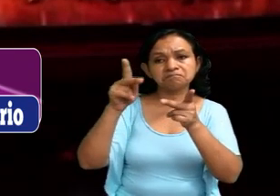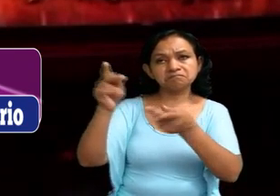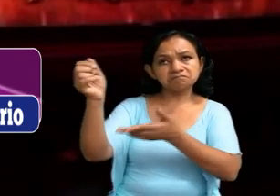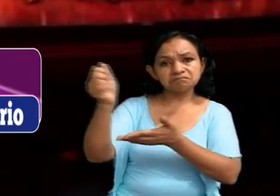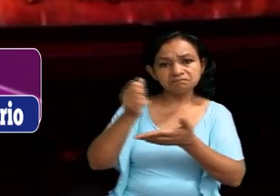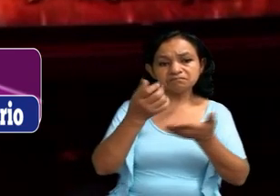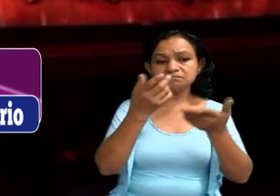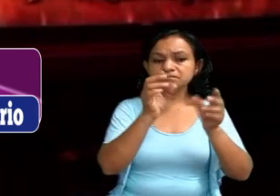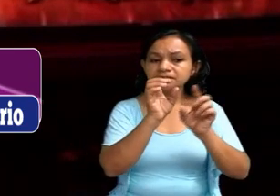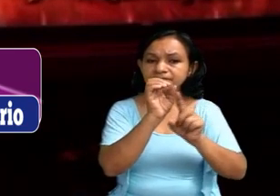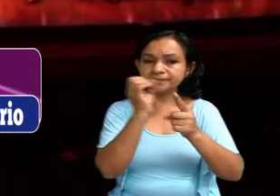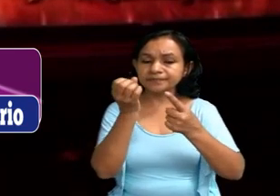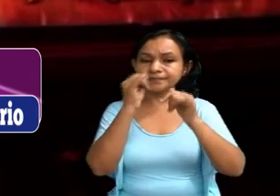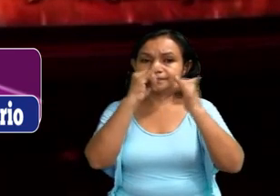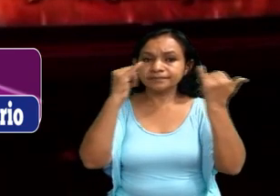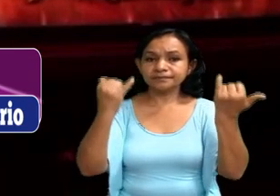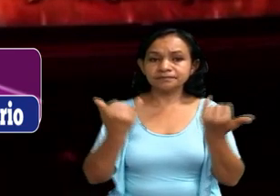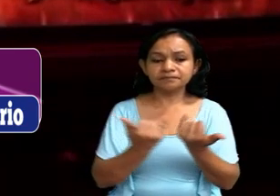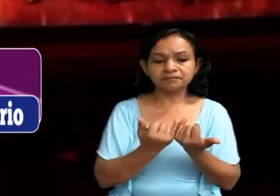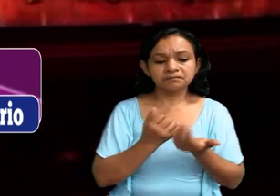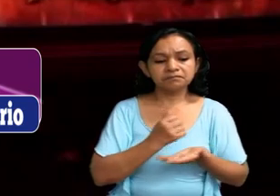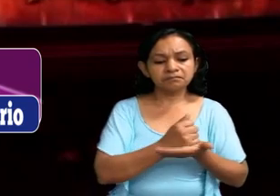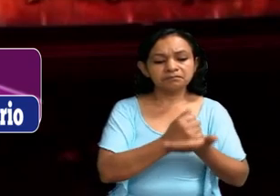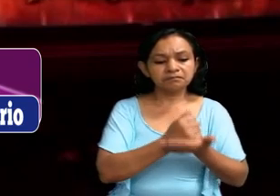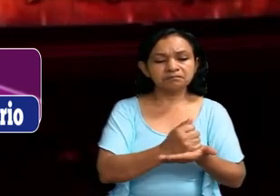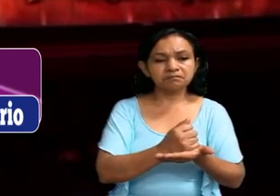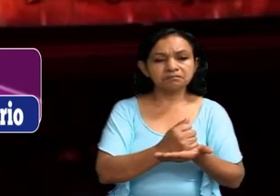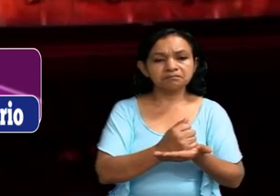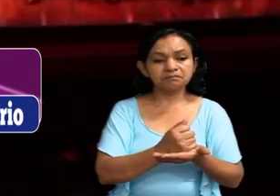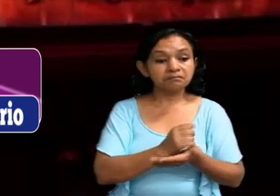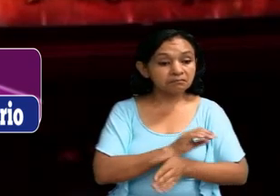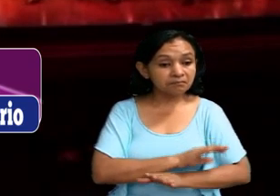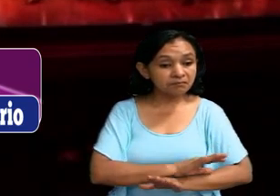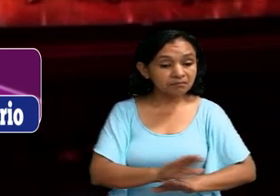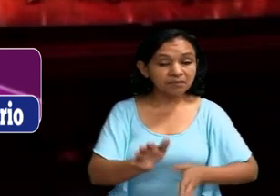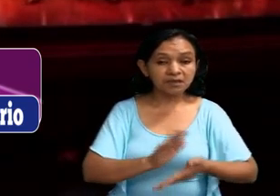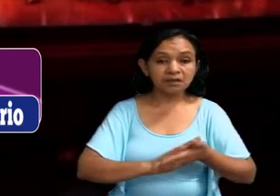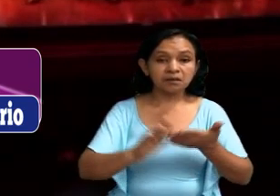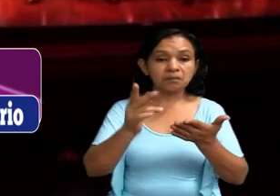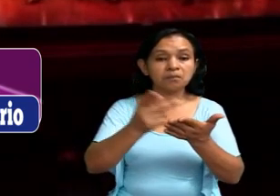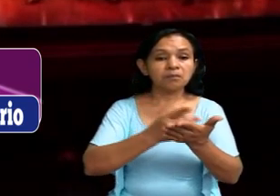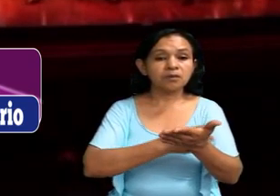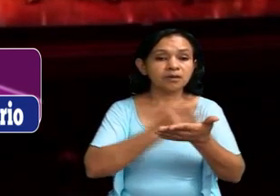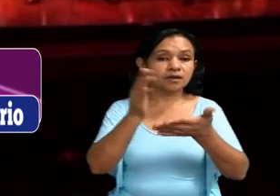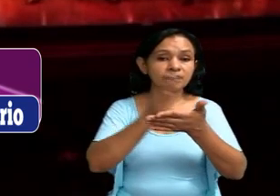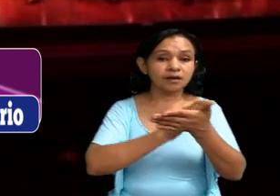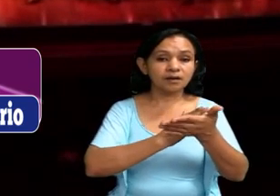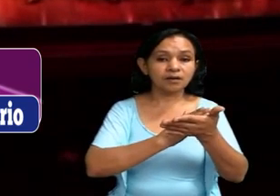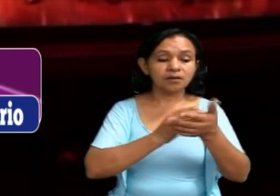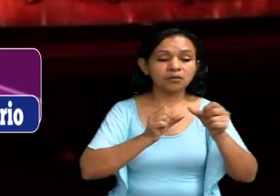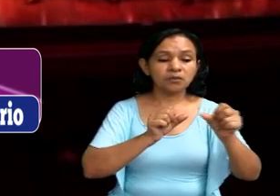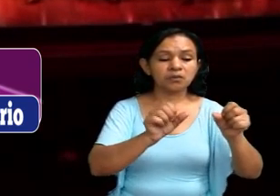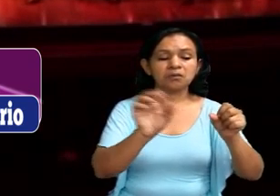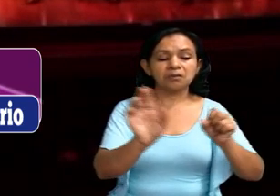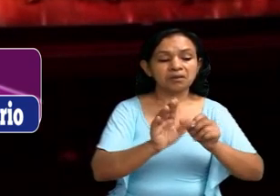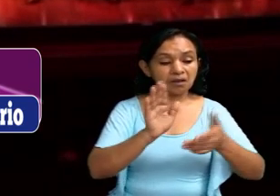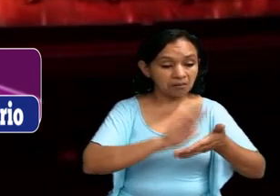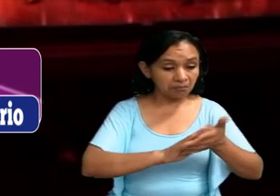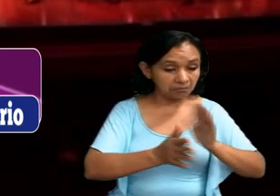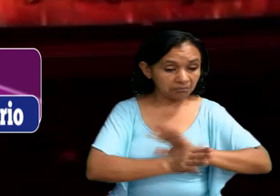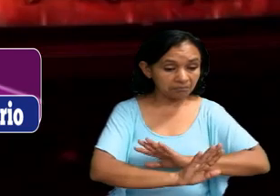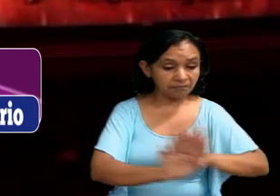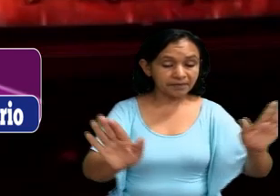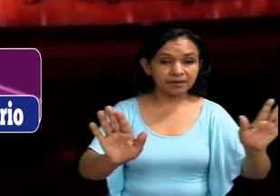los organismos internacionales auspician, muchas veces estos proyectos no tienen una continuidad. Y